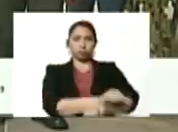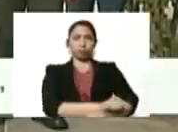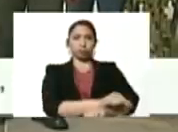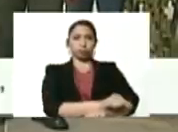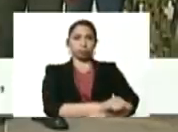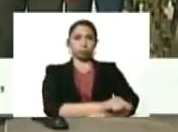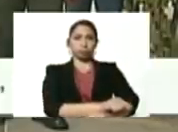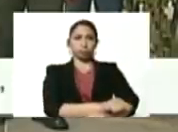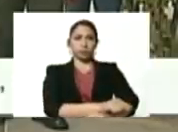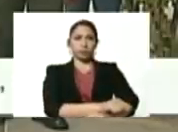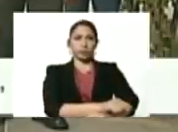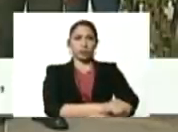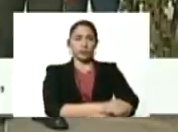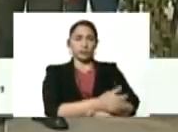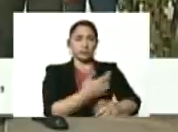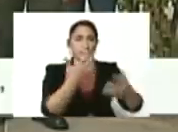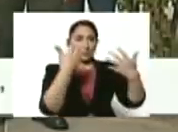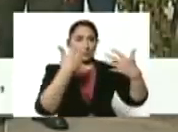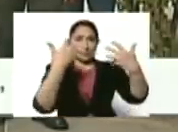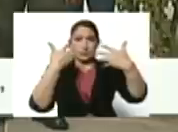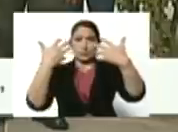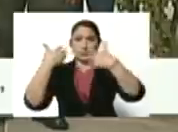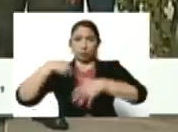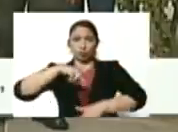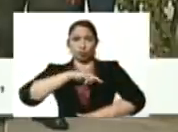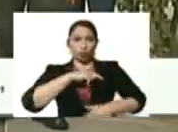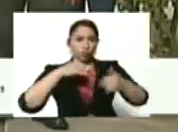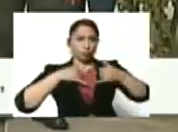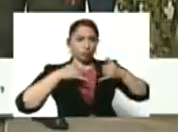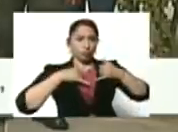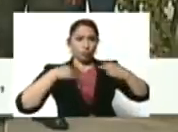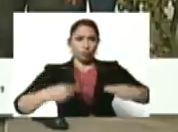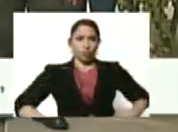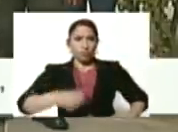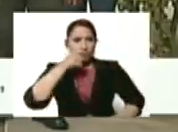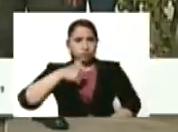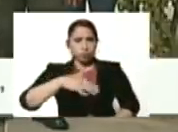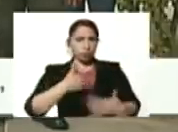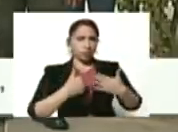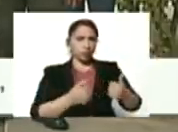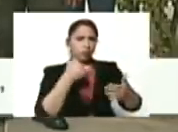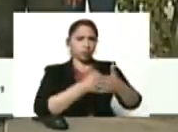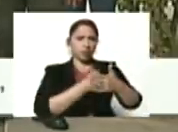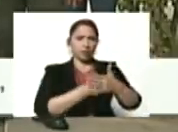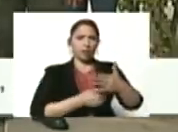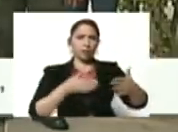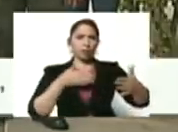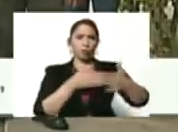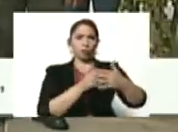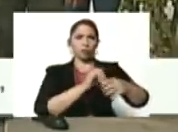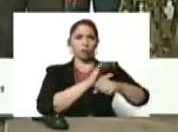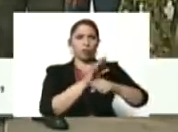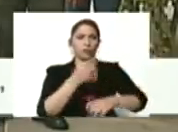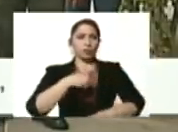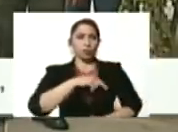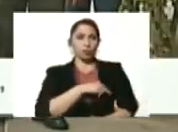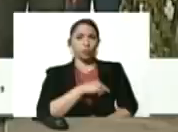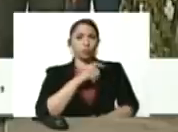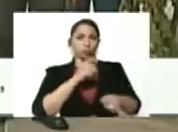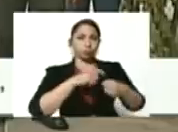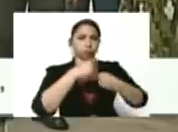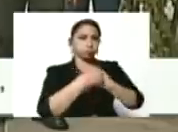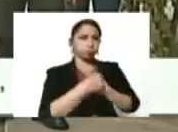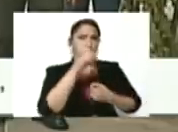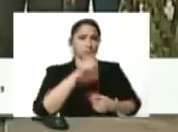es una enseñanza a nosotros, hacia la humanidad, hacia el pueblo, de esta lucha y batalla contra el COVID. Así hemos conformado y cumplido